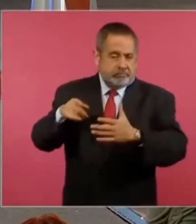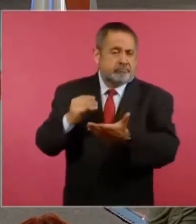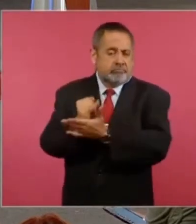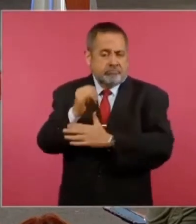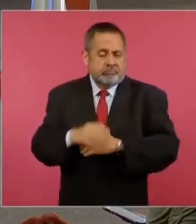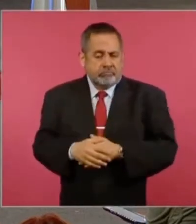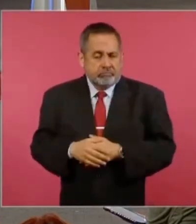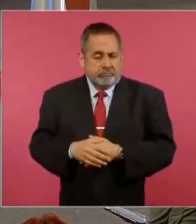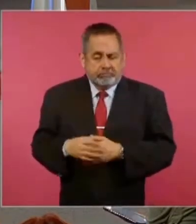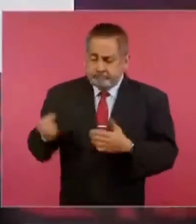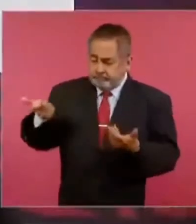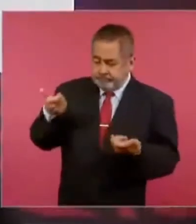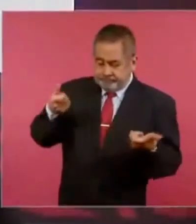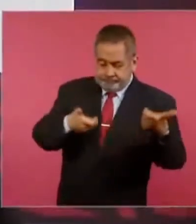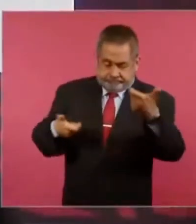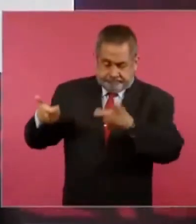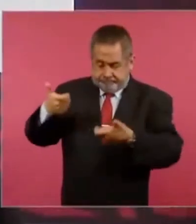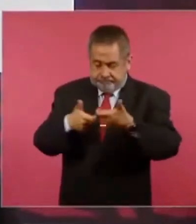ese fondo?